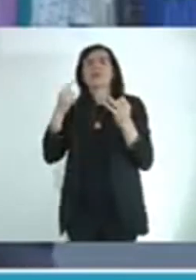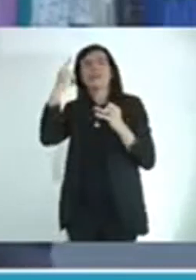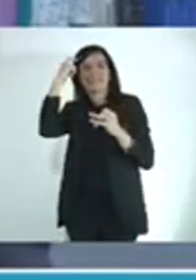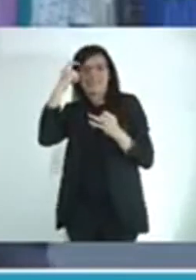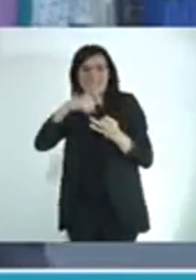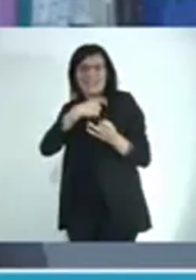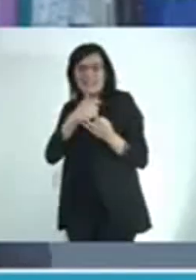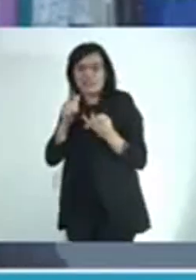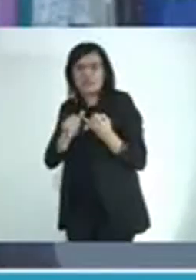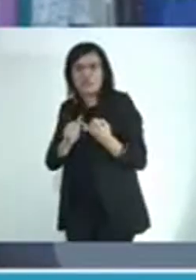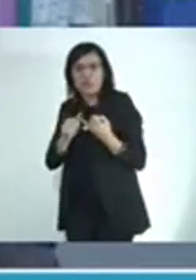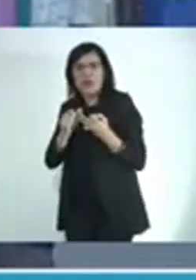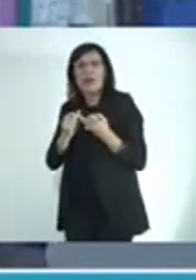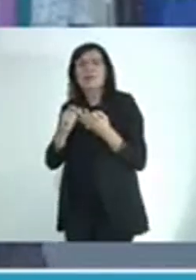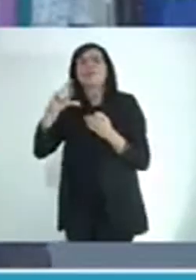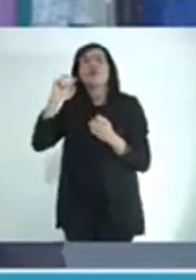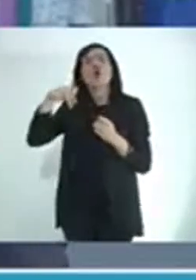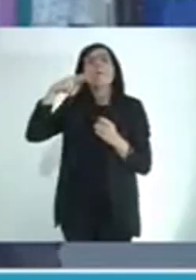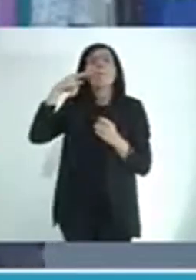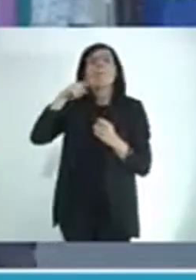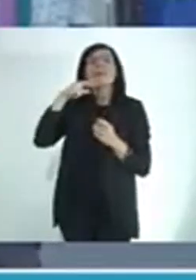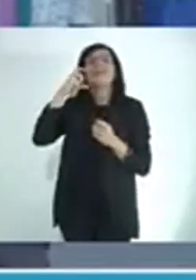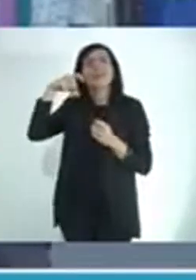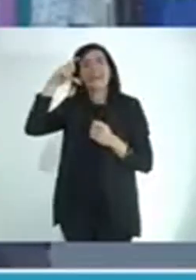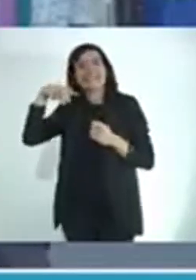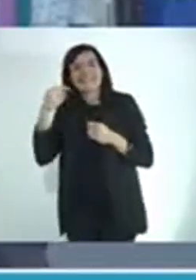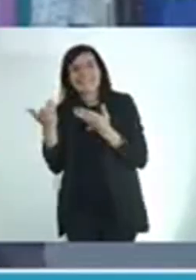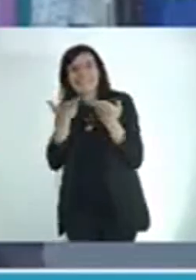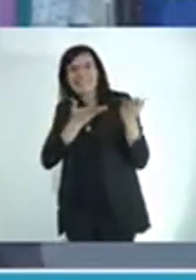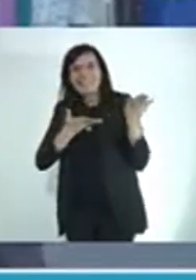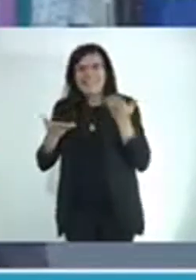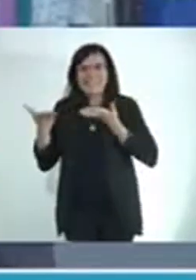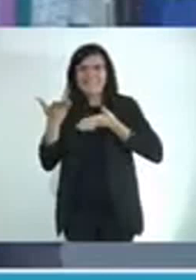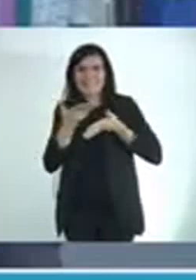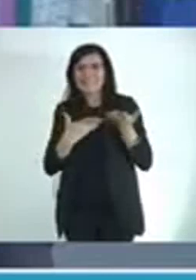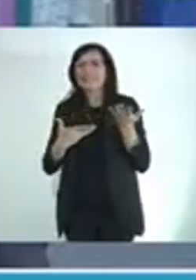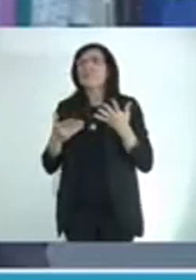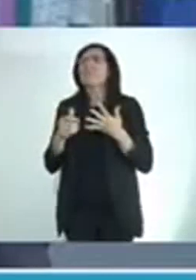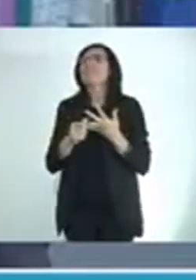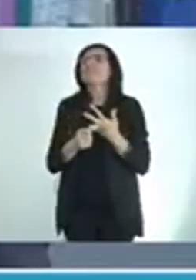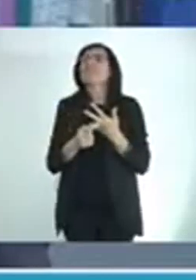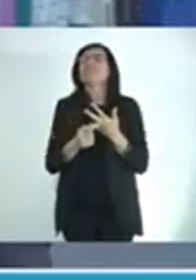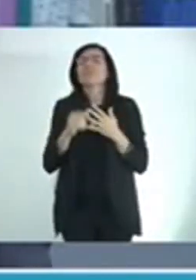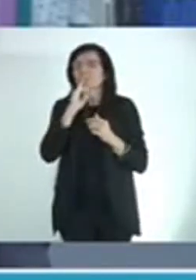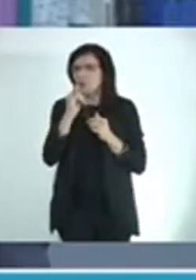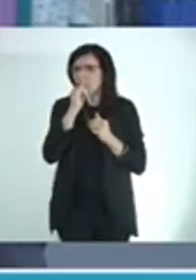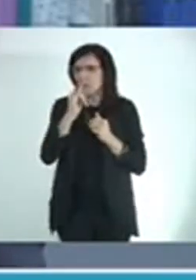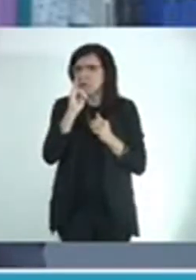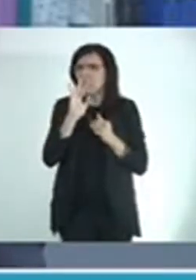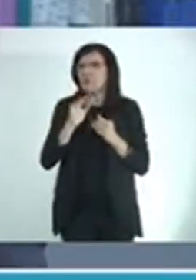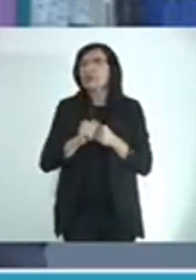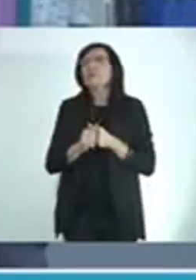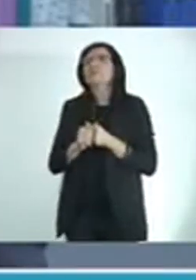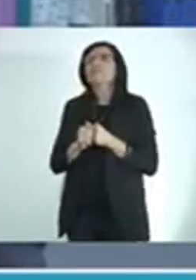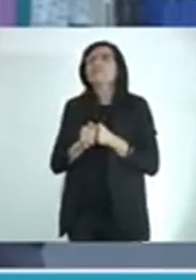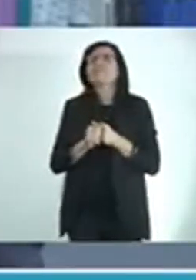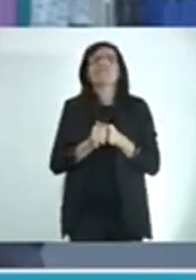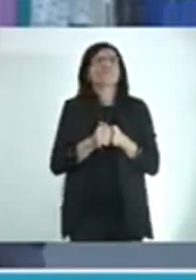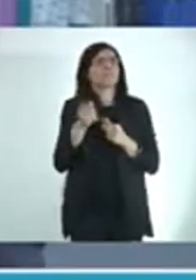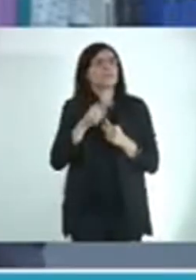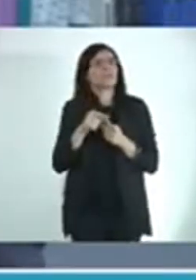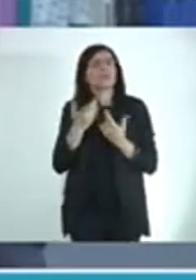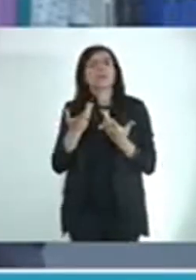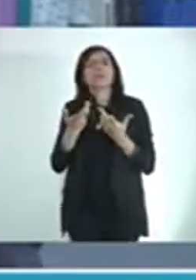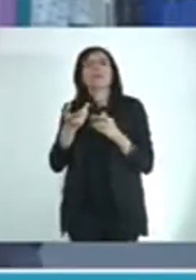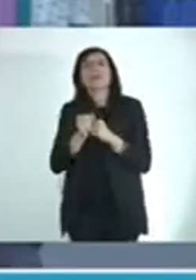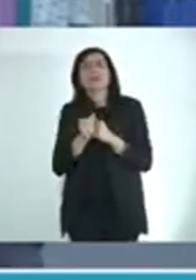social, que ya lo vamos a desarrollar para que ustedes entiendan cómo viene trabajando específicamente. También tenemos